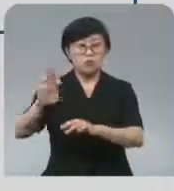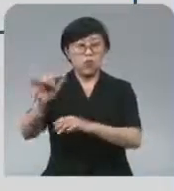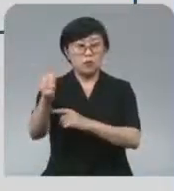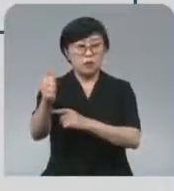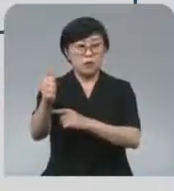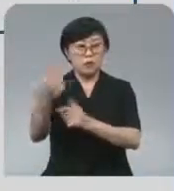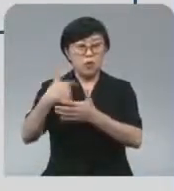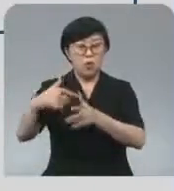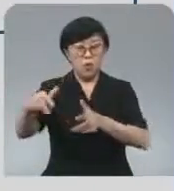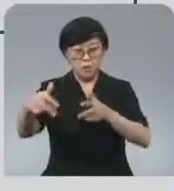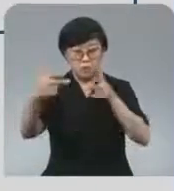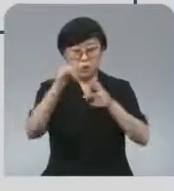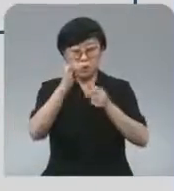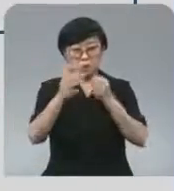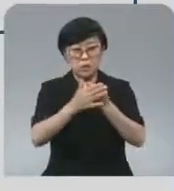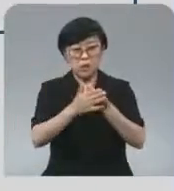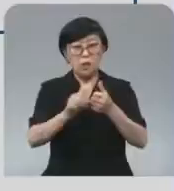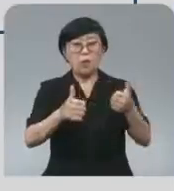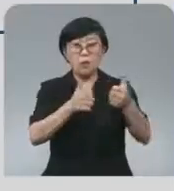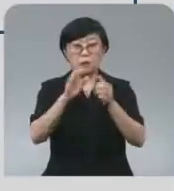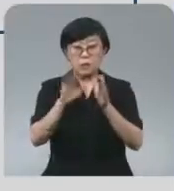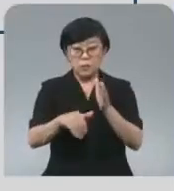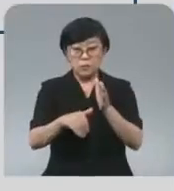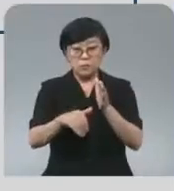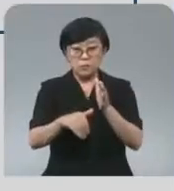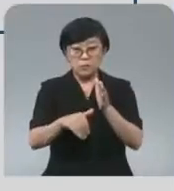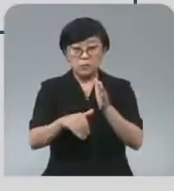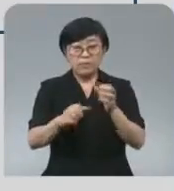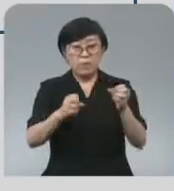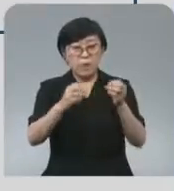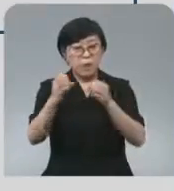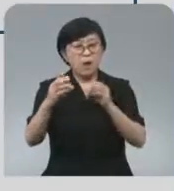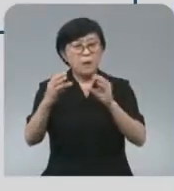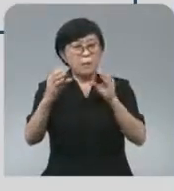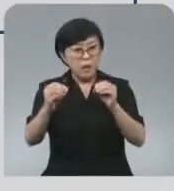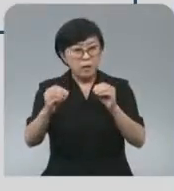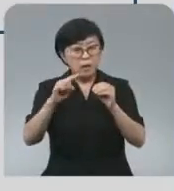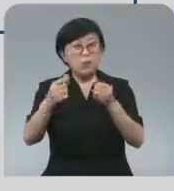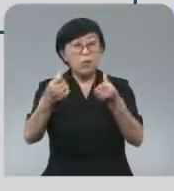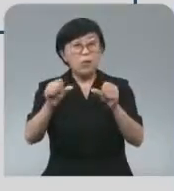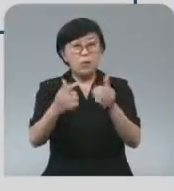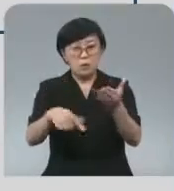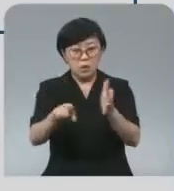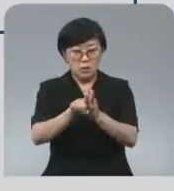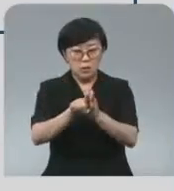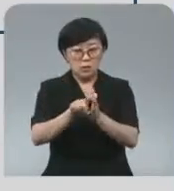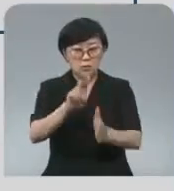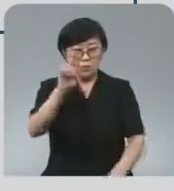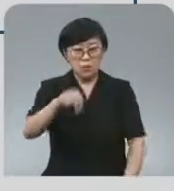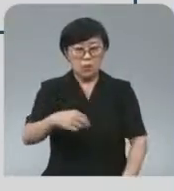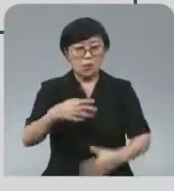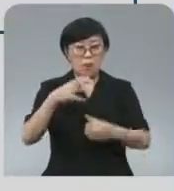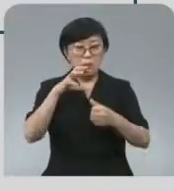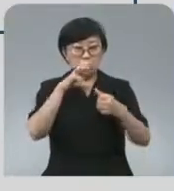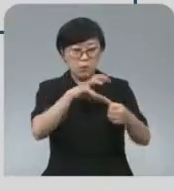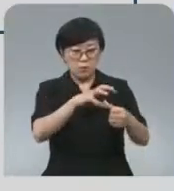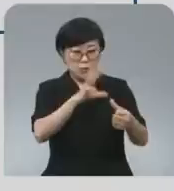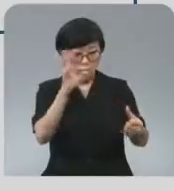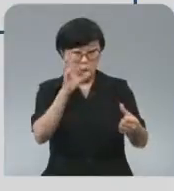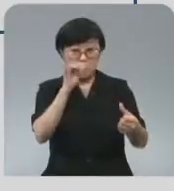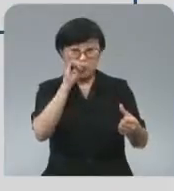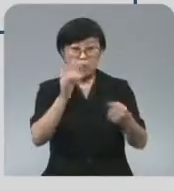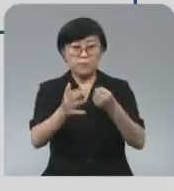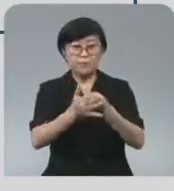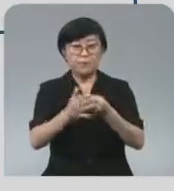del norte seguirán manteniendo las sanciones en paralelo a la aproximación diplomática además reiteró que corresponde a corea del sur y